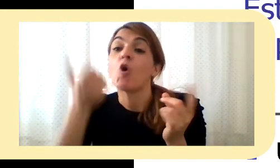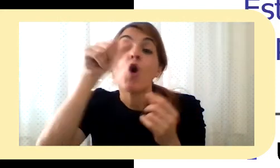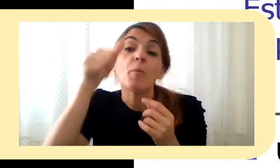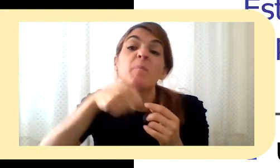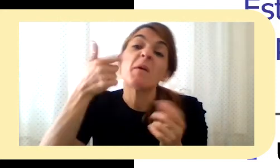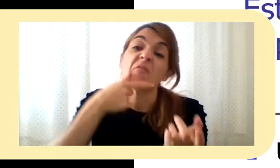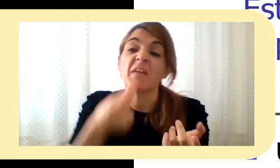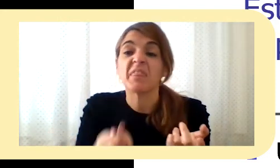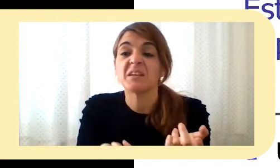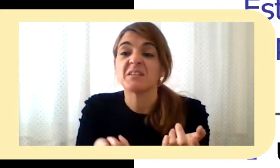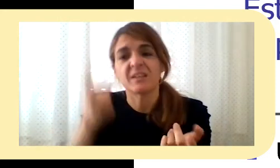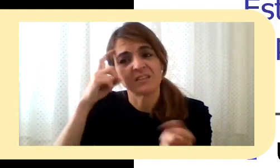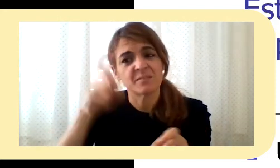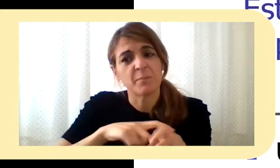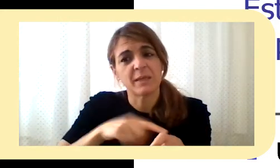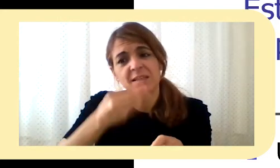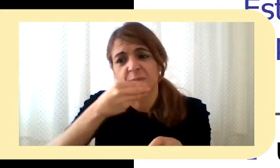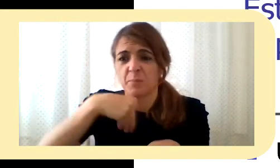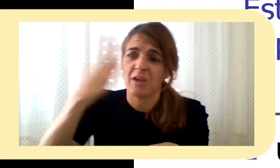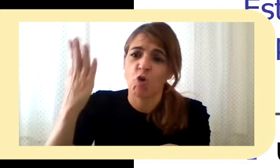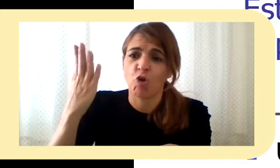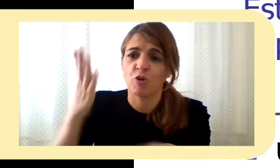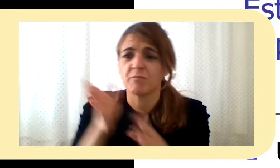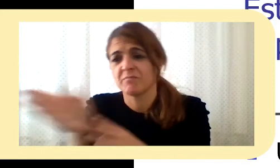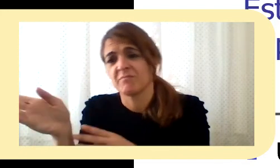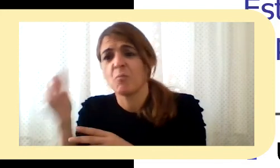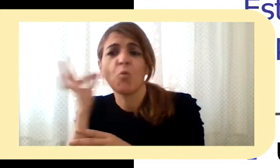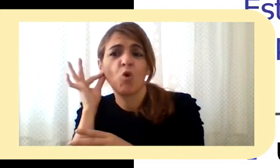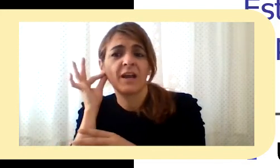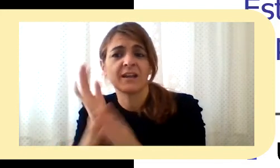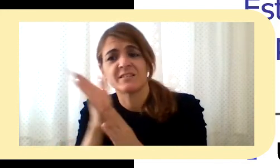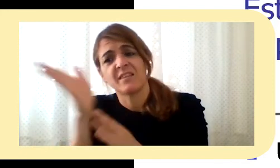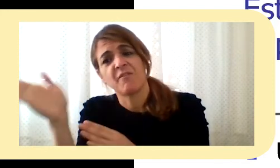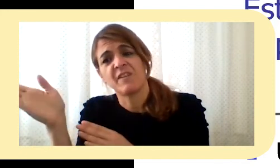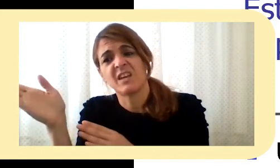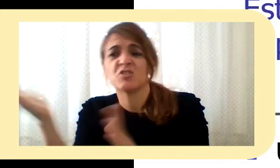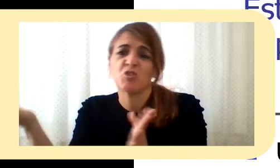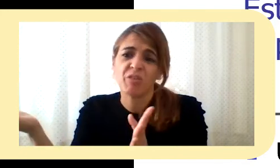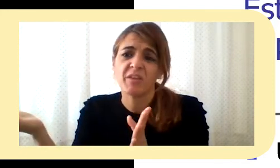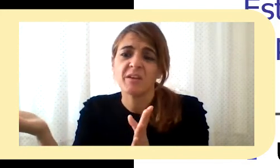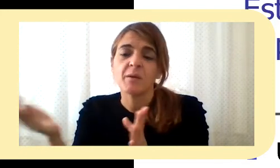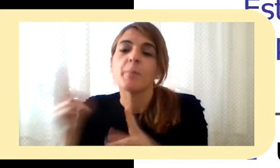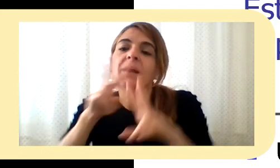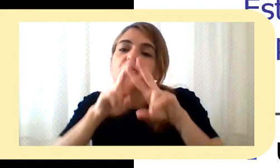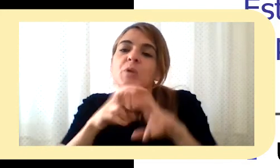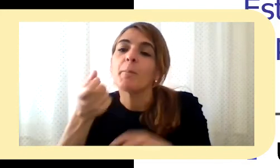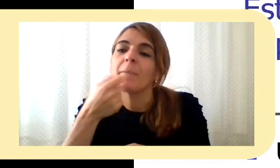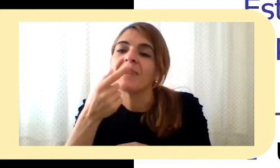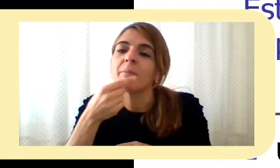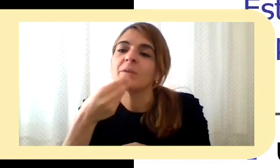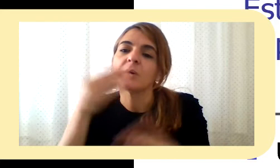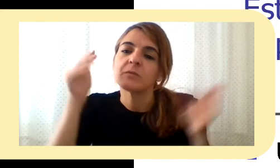son las mujeres las que se desvían de la norma y por tanto para estudiar medicamentos, pues es mejor estudiarlos en ratas macho, se